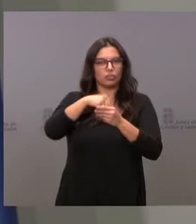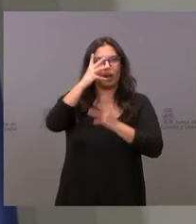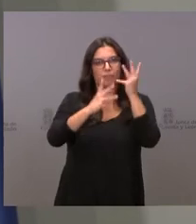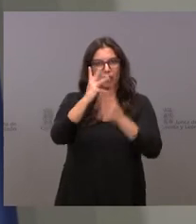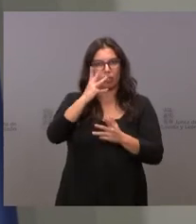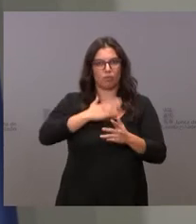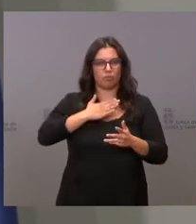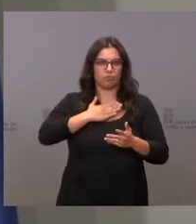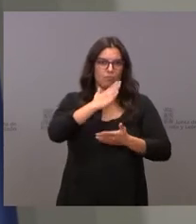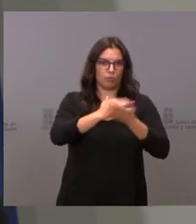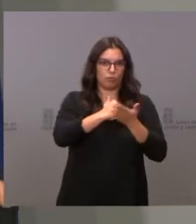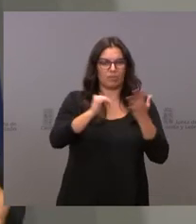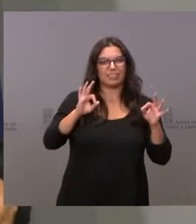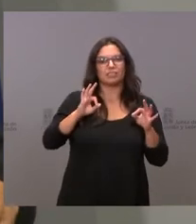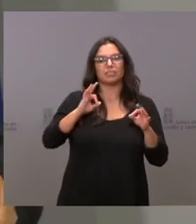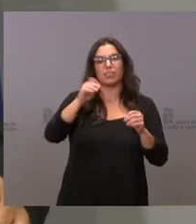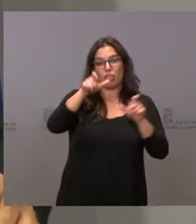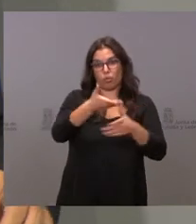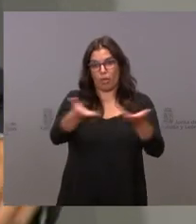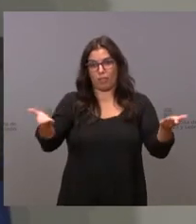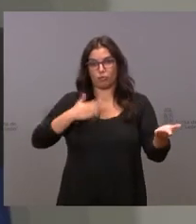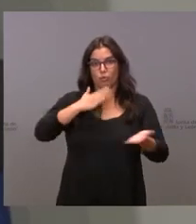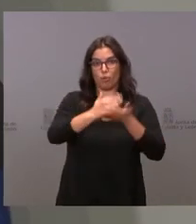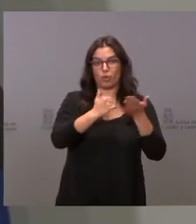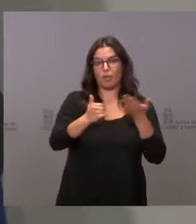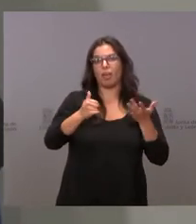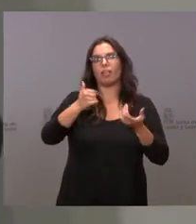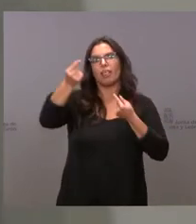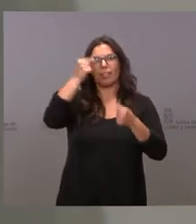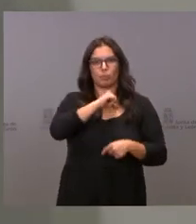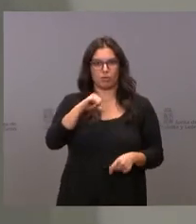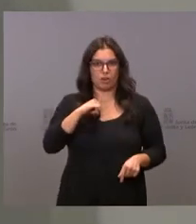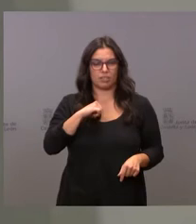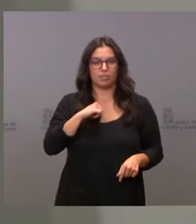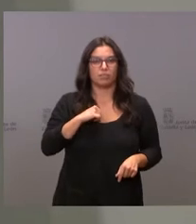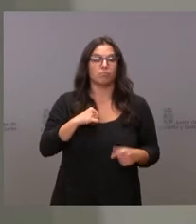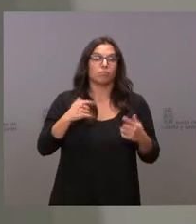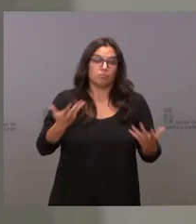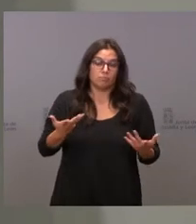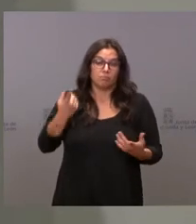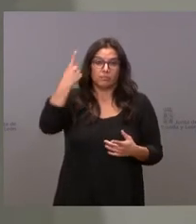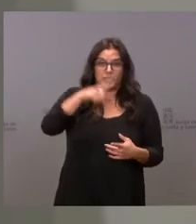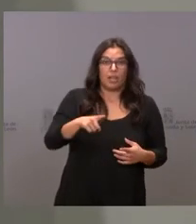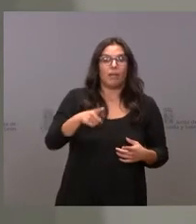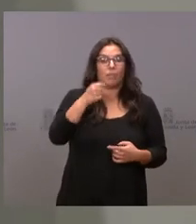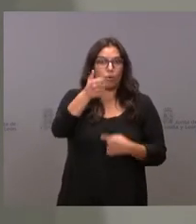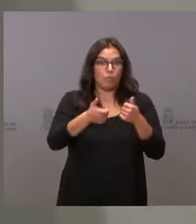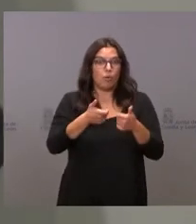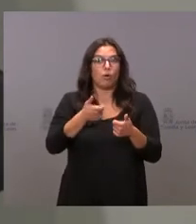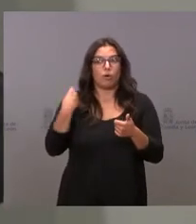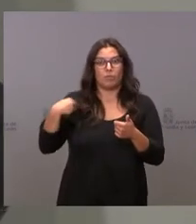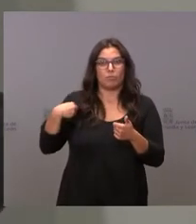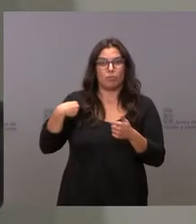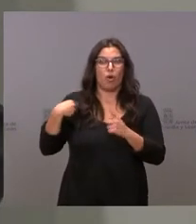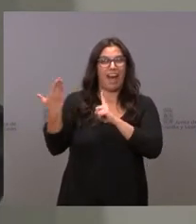los datos personales de los ciudadanos de nuestra comunidad en un entorno, como es conocido, creciente de